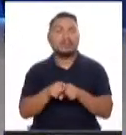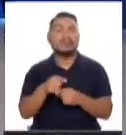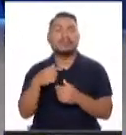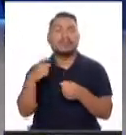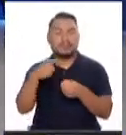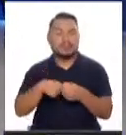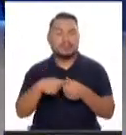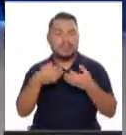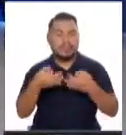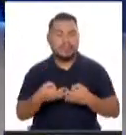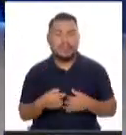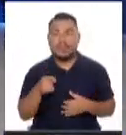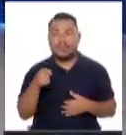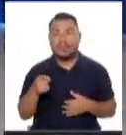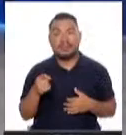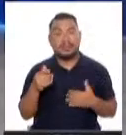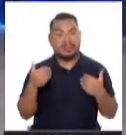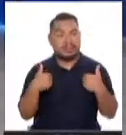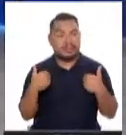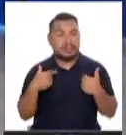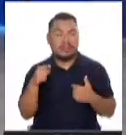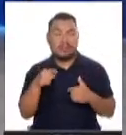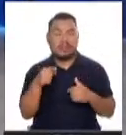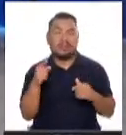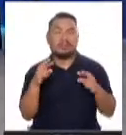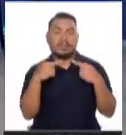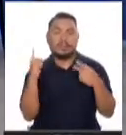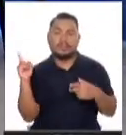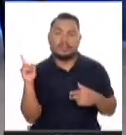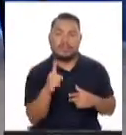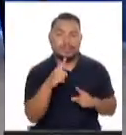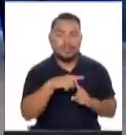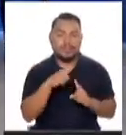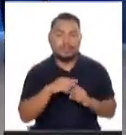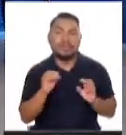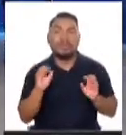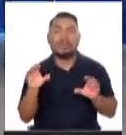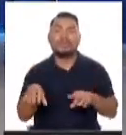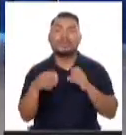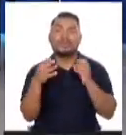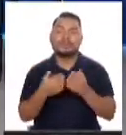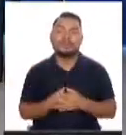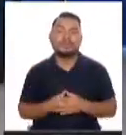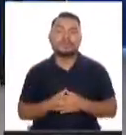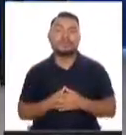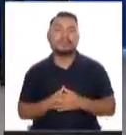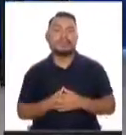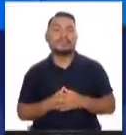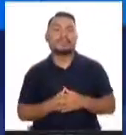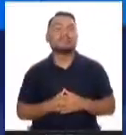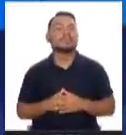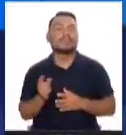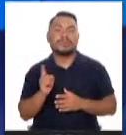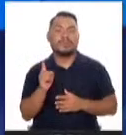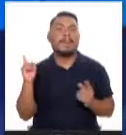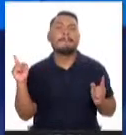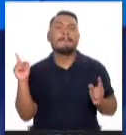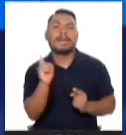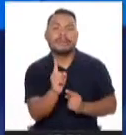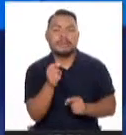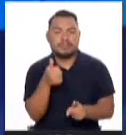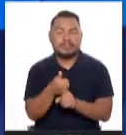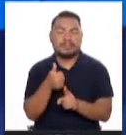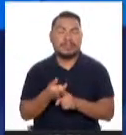protocolo. ¿Este tiene que ser presencial en el caso de Alejandro Toledo o puede ser por Zoom? No, es que va a ser presencial, porque al momento en que